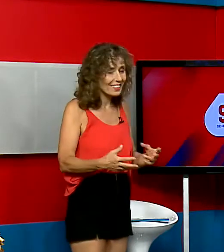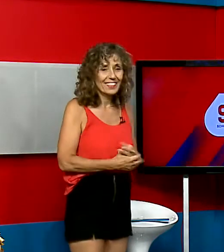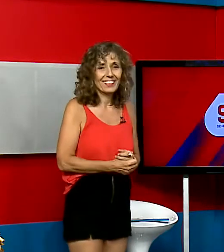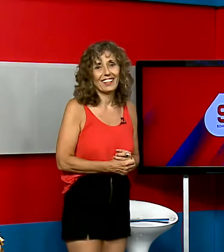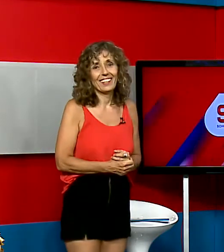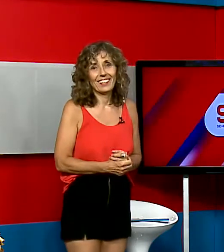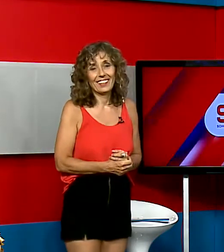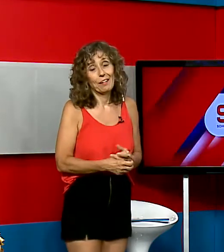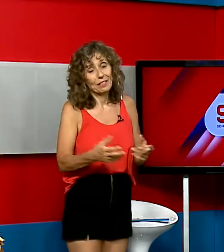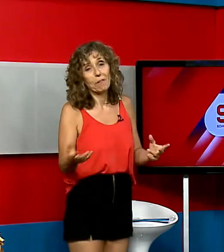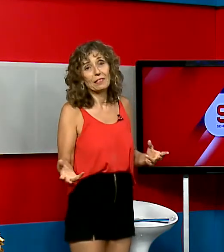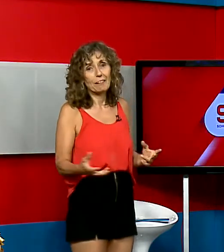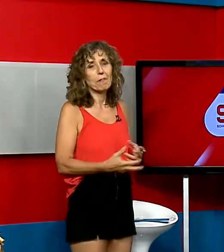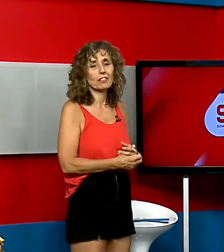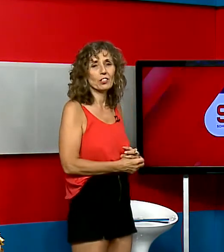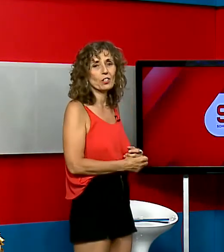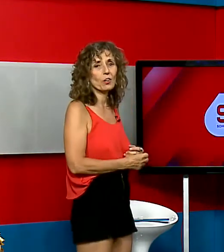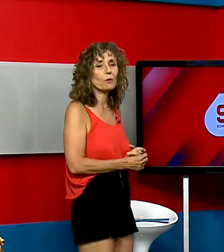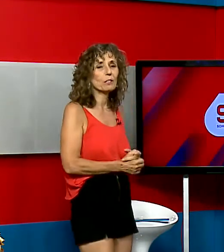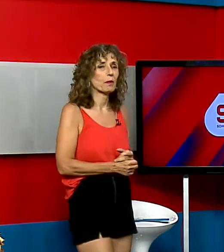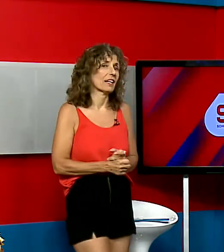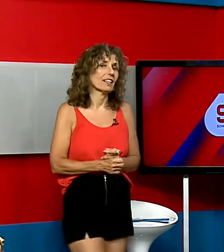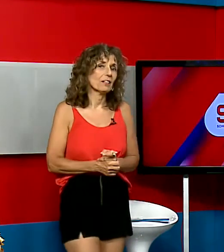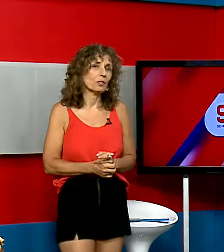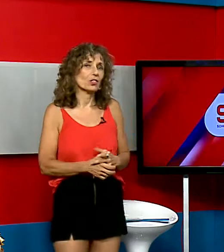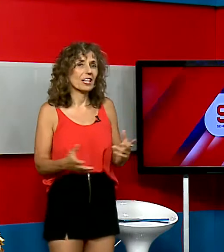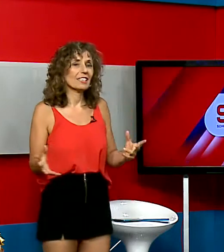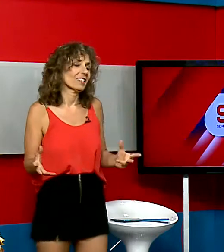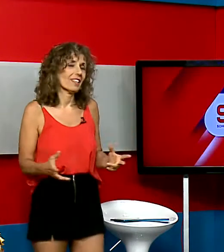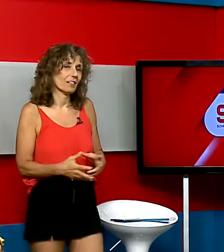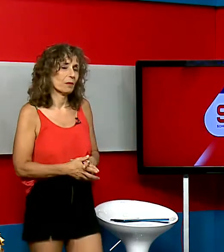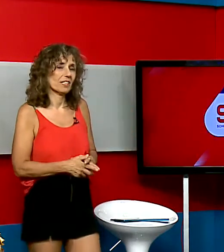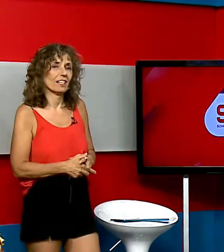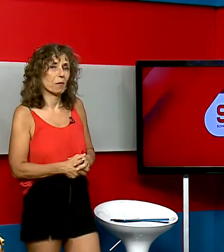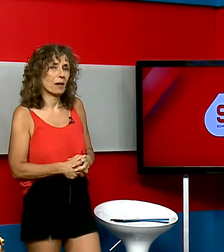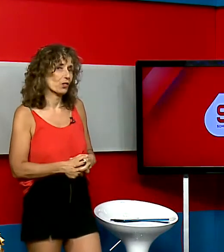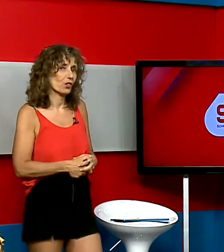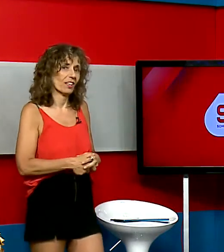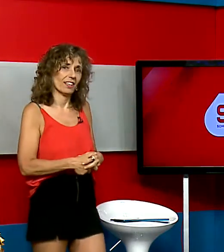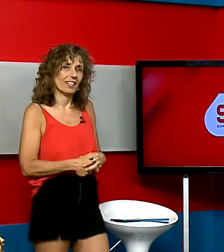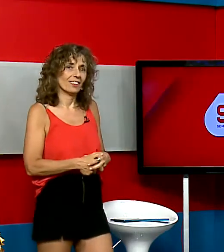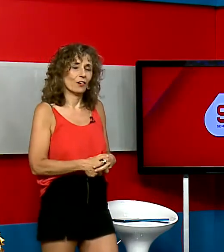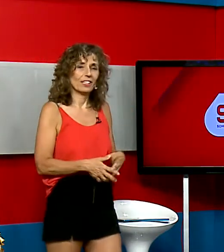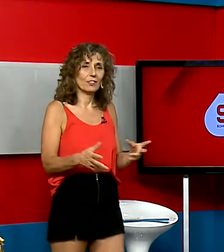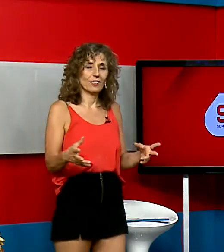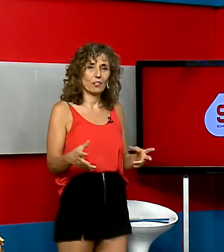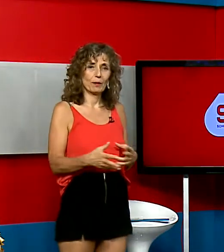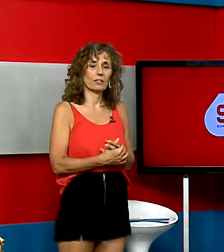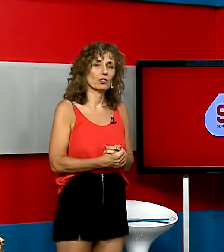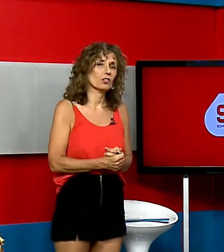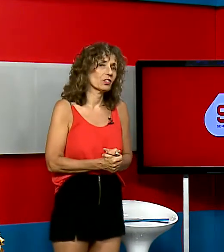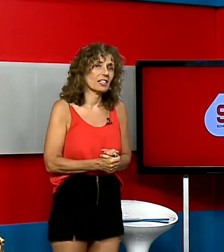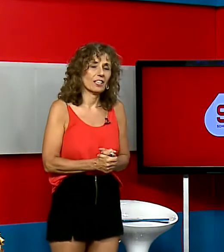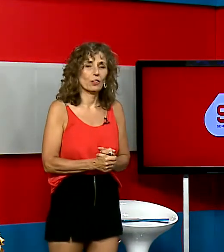también, que lamentablemente también falleció de COVID, para bueno, cerrar esta especie de repaso de lo que ha sido este año